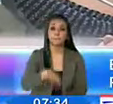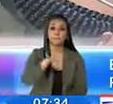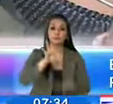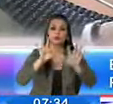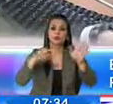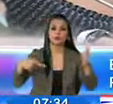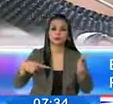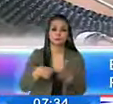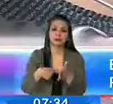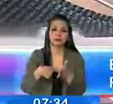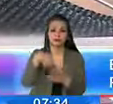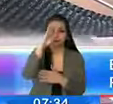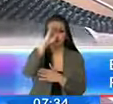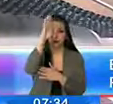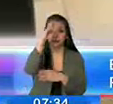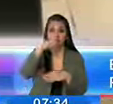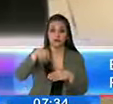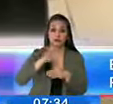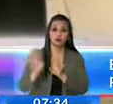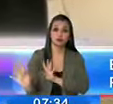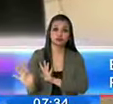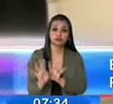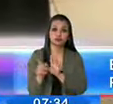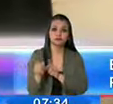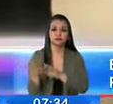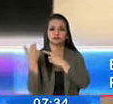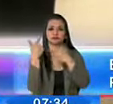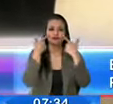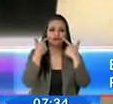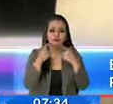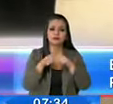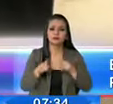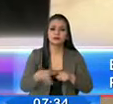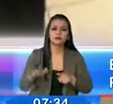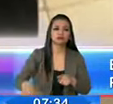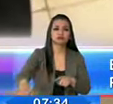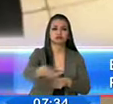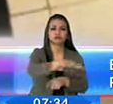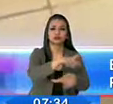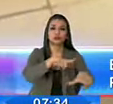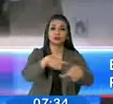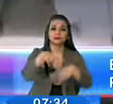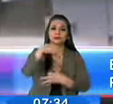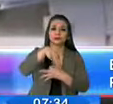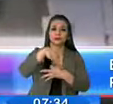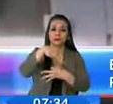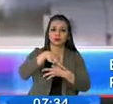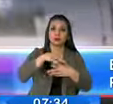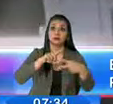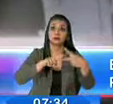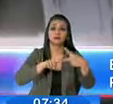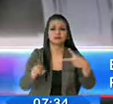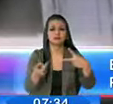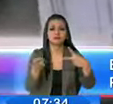48.000 efectivos de la Policía Nacional estarán desplegados en diferentes recintos electorales, pero también tendrán otras responsabilidades.